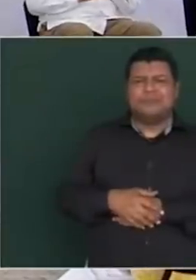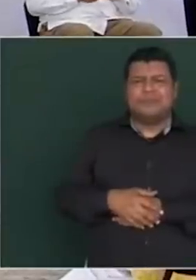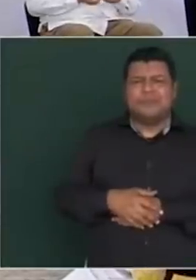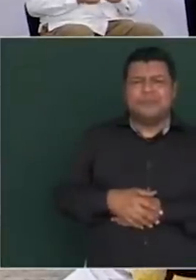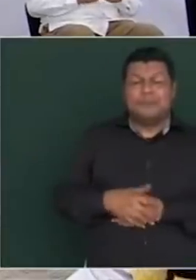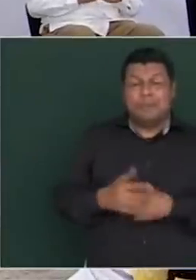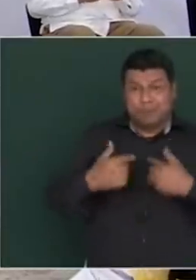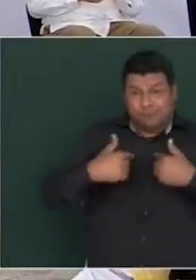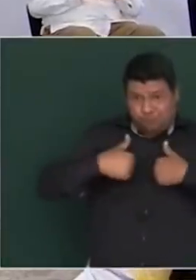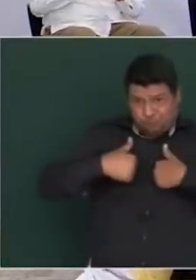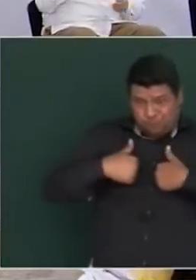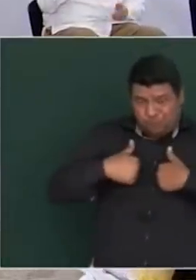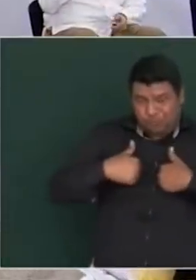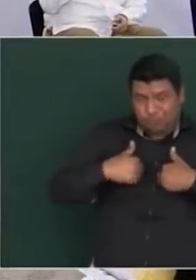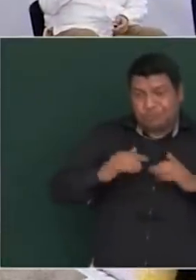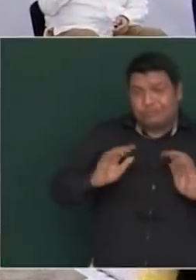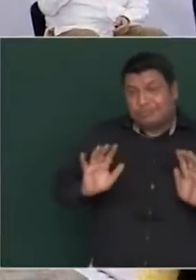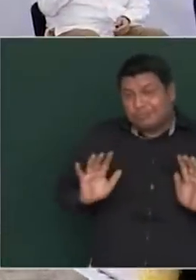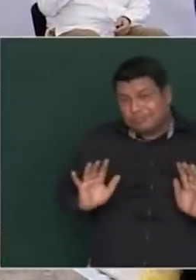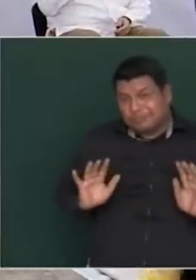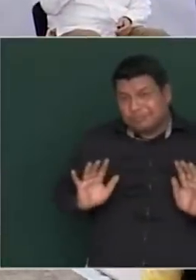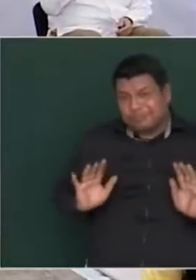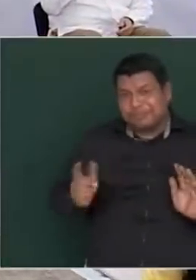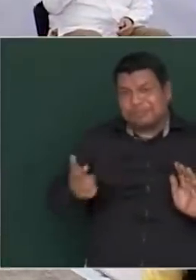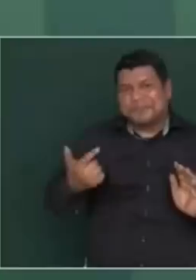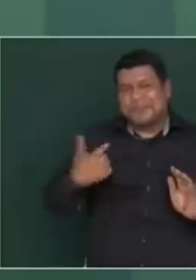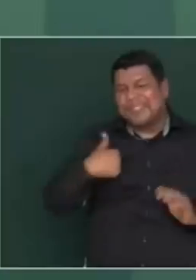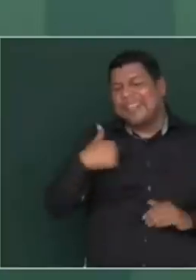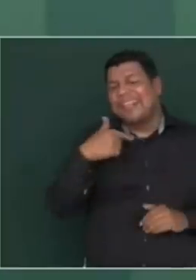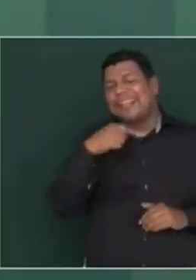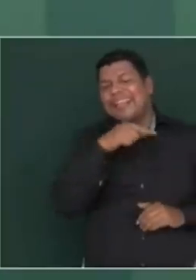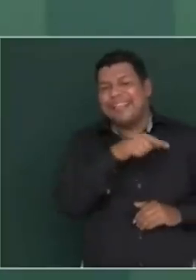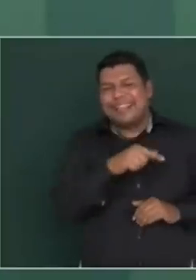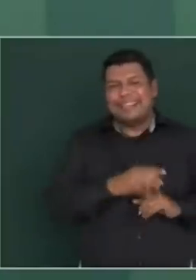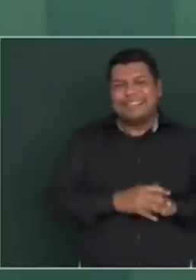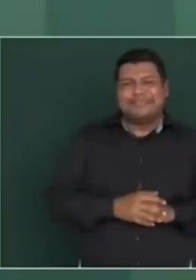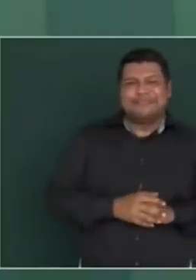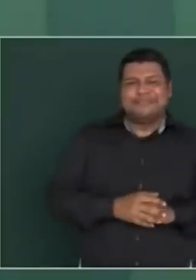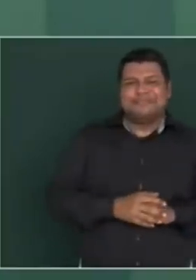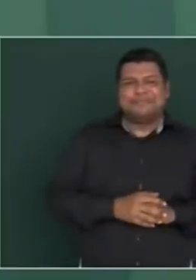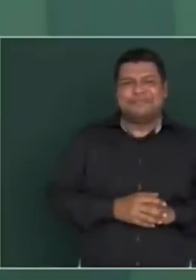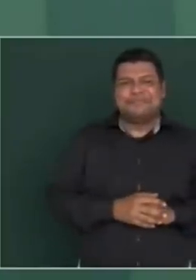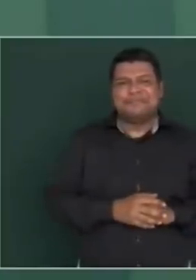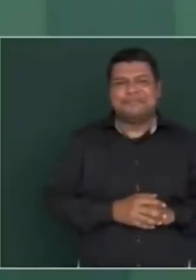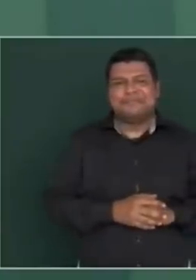En lo que a mí corresponde, pues tengo muy claro que fue